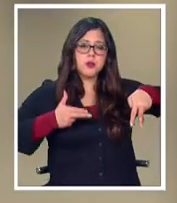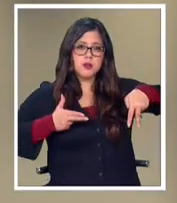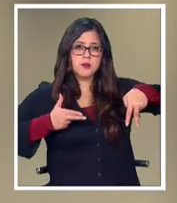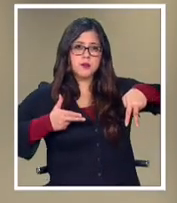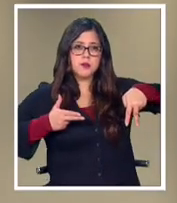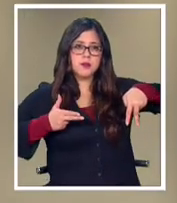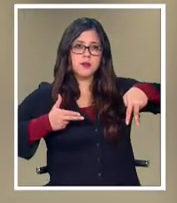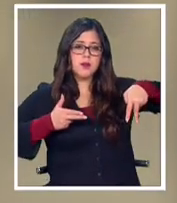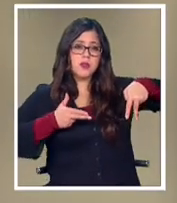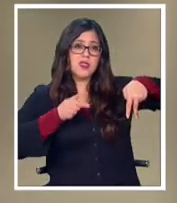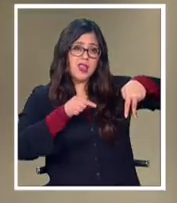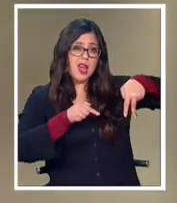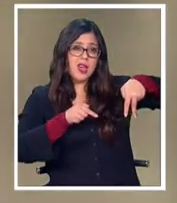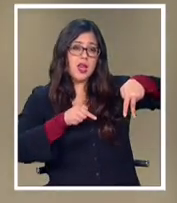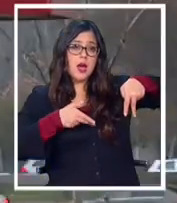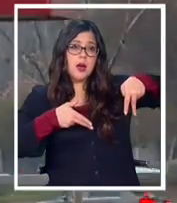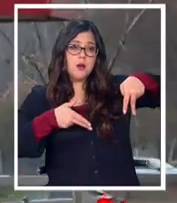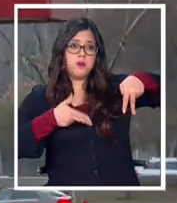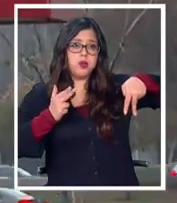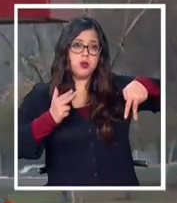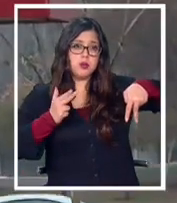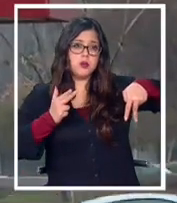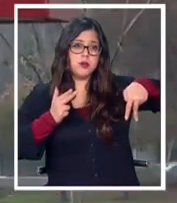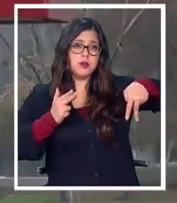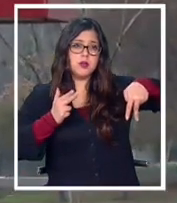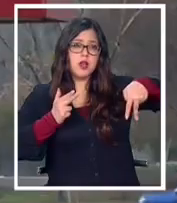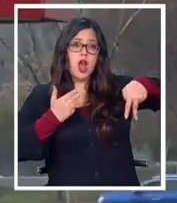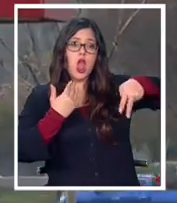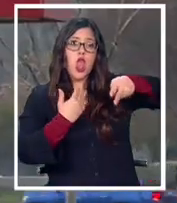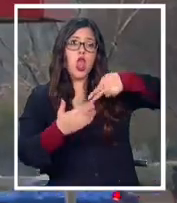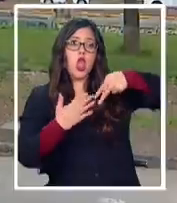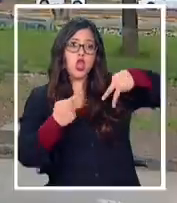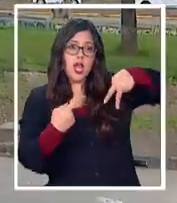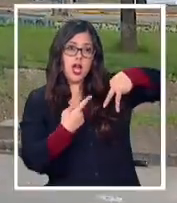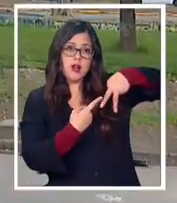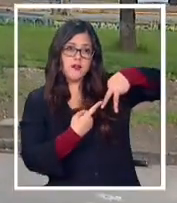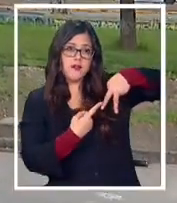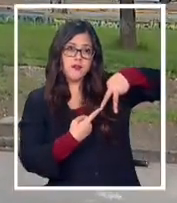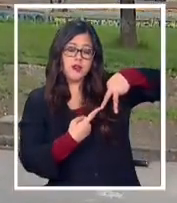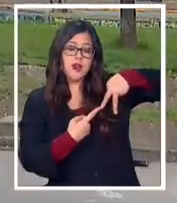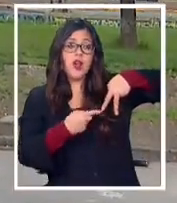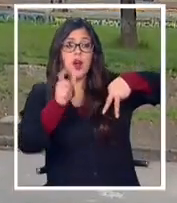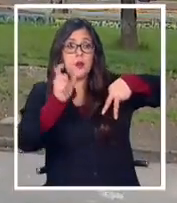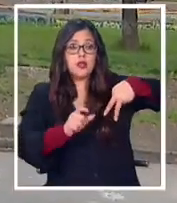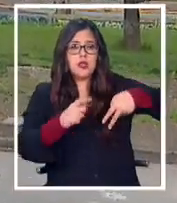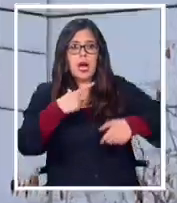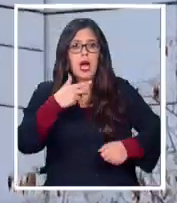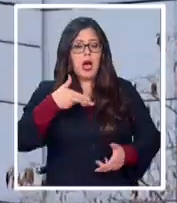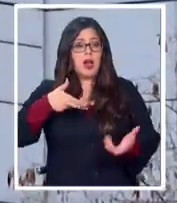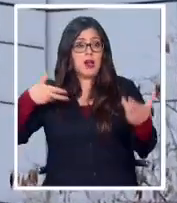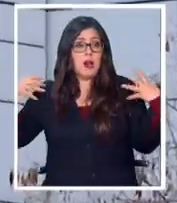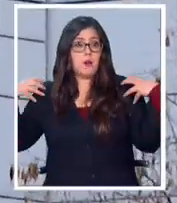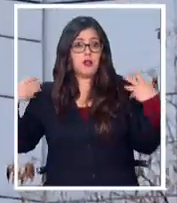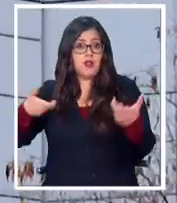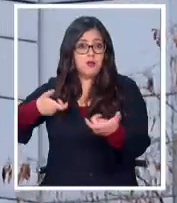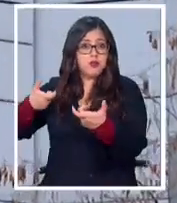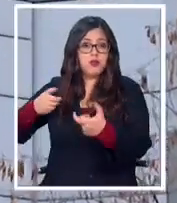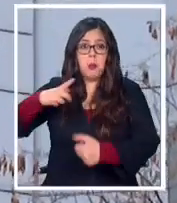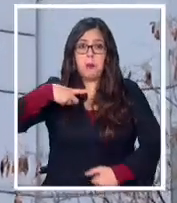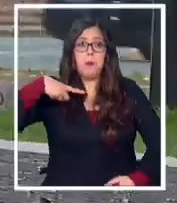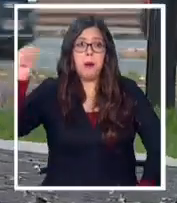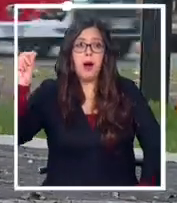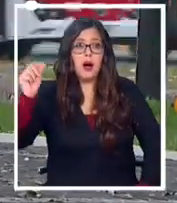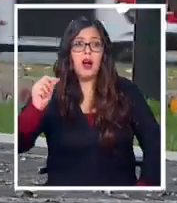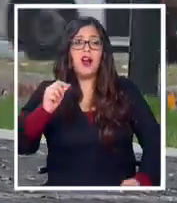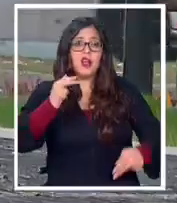de sus vestimentas y le efectuó un disparo en su pierna izquierda. El agresor huyó de inmediato con dirección desconocida. El